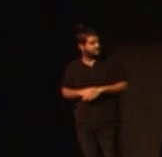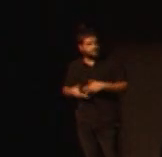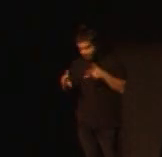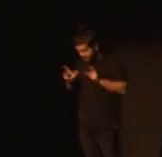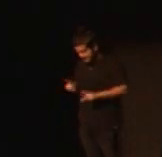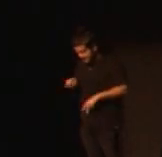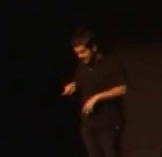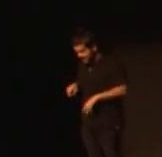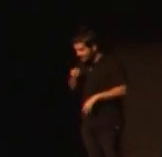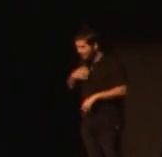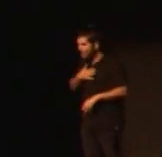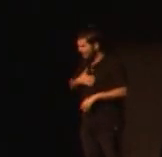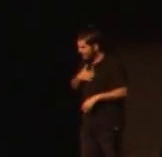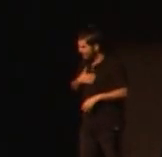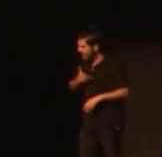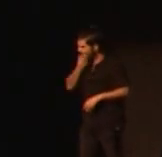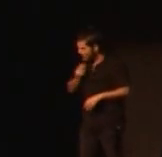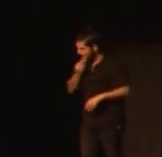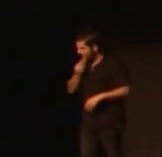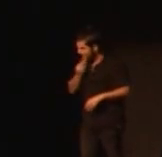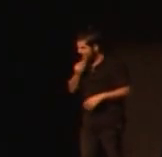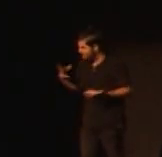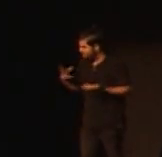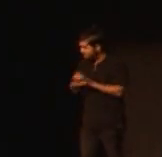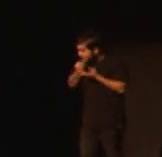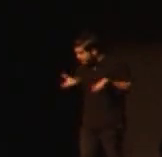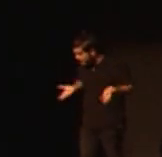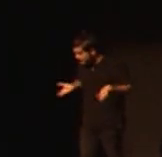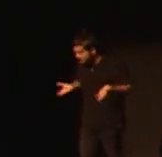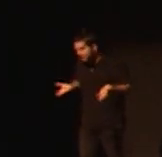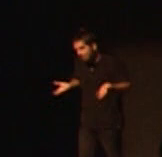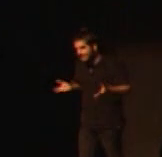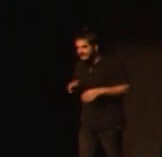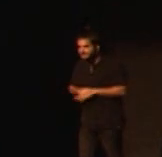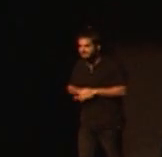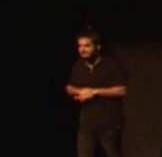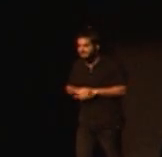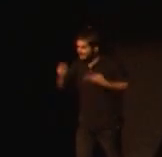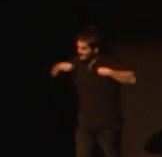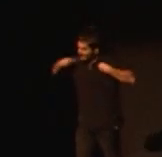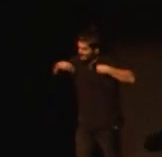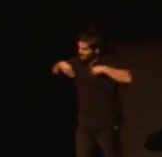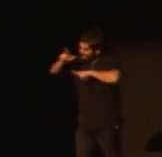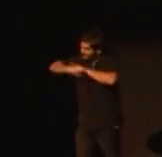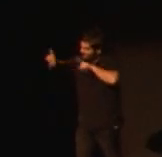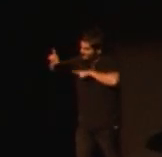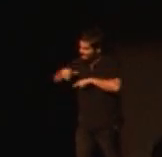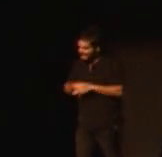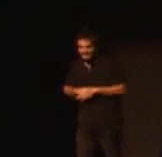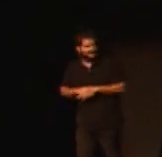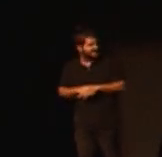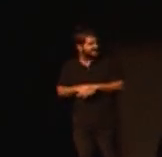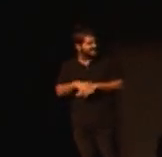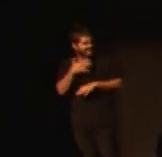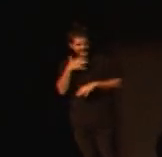Muy bien, ¿eh? Muy cómoda, muy guapa, muy todo. ¿Todo bien? Pues nada, a disfrutar de la travesía. Mira, se ríe. ¡Ay, qué